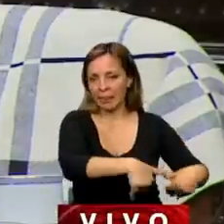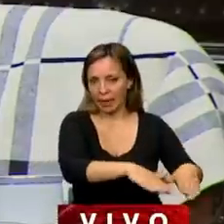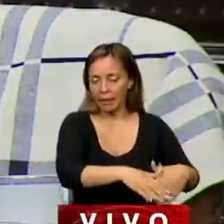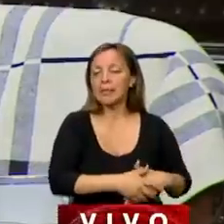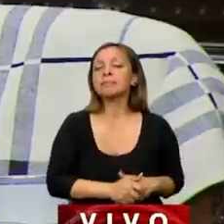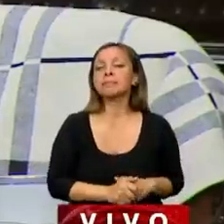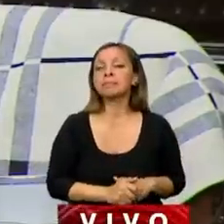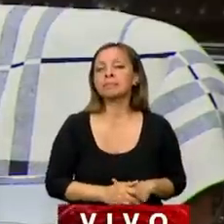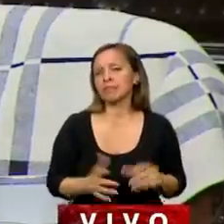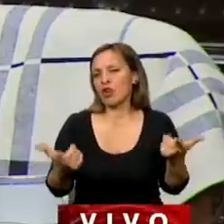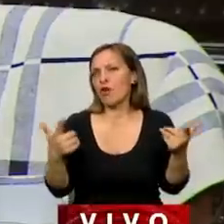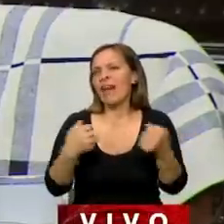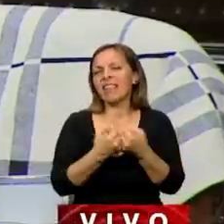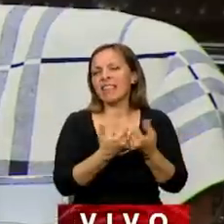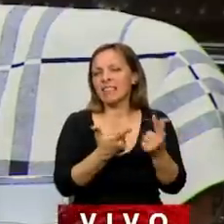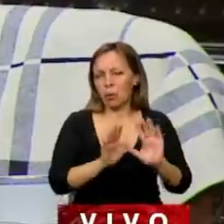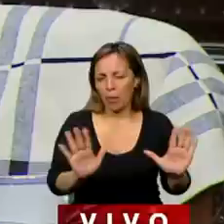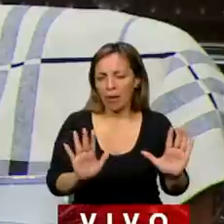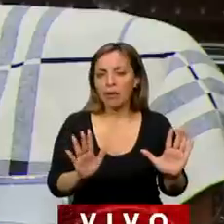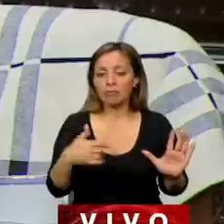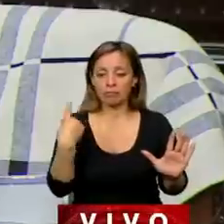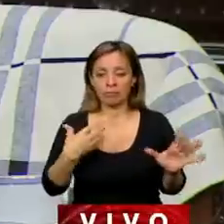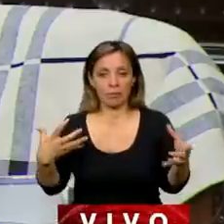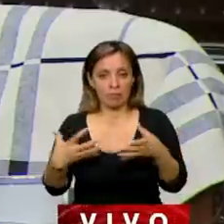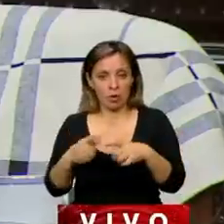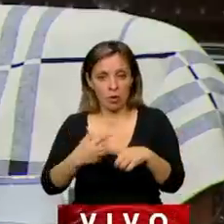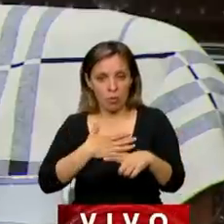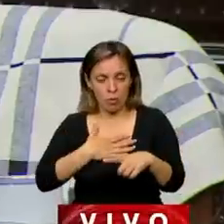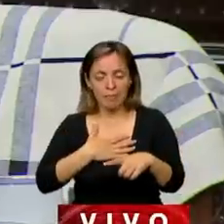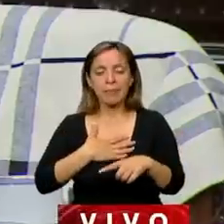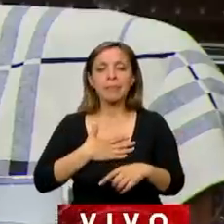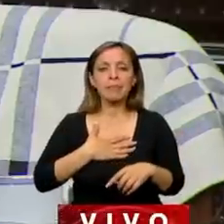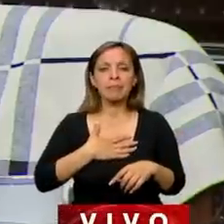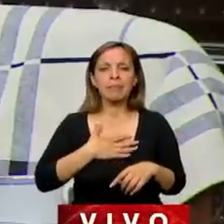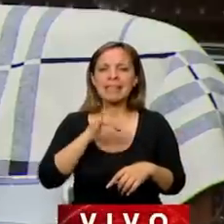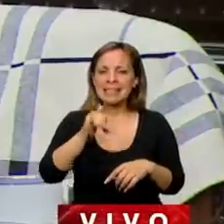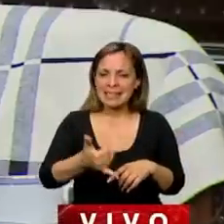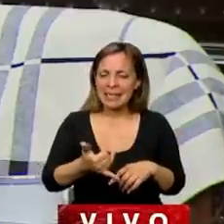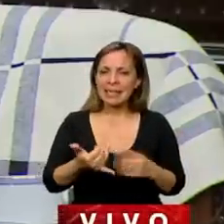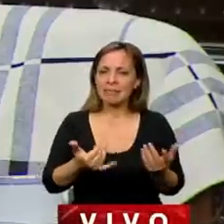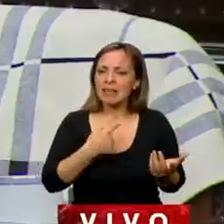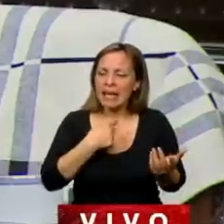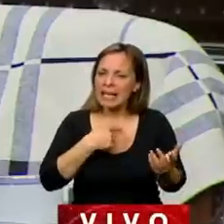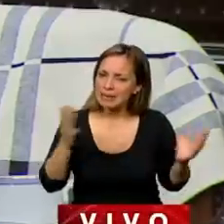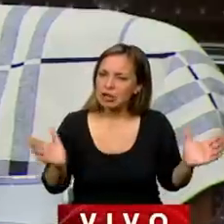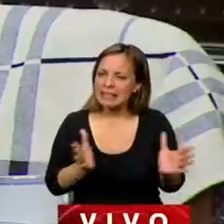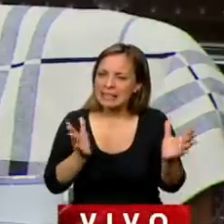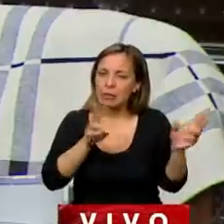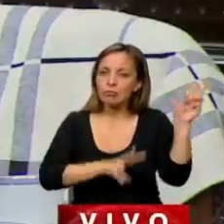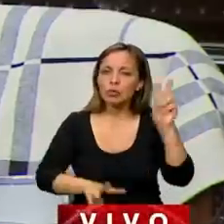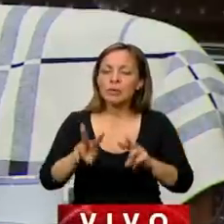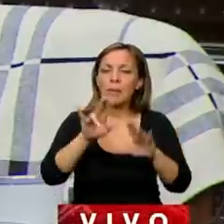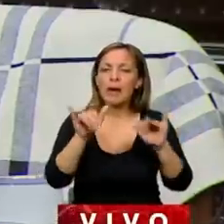ya no hace falta que aclare que desde la coalición cívica propiciamos la paz social, creemos en